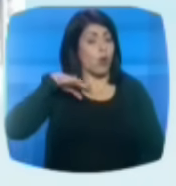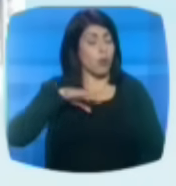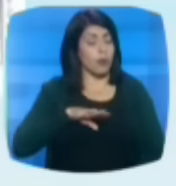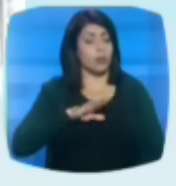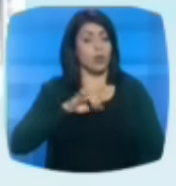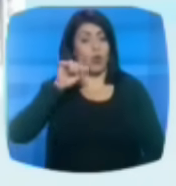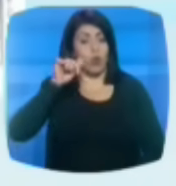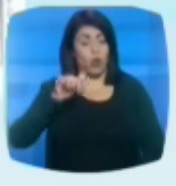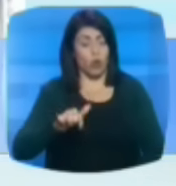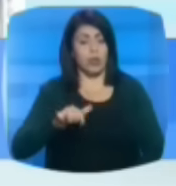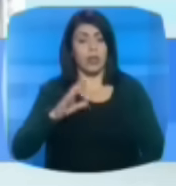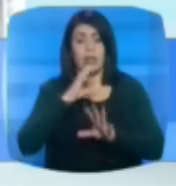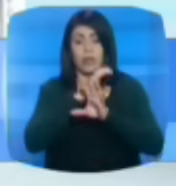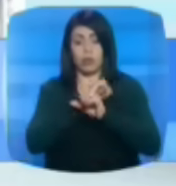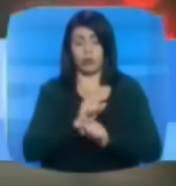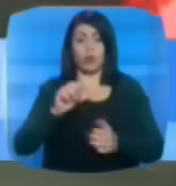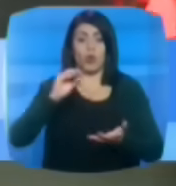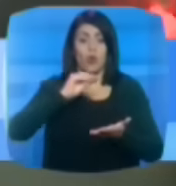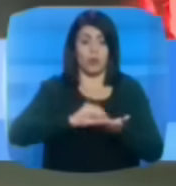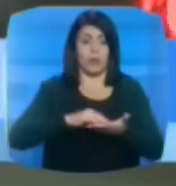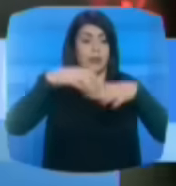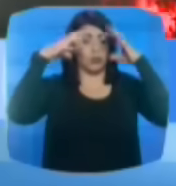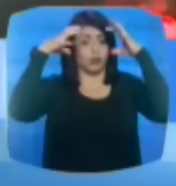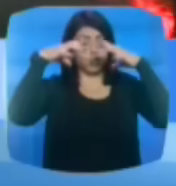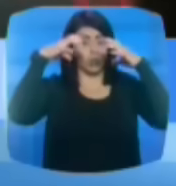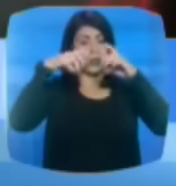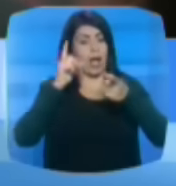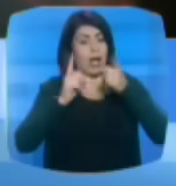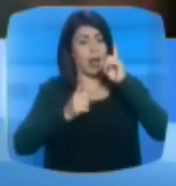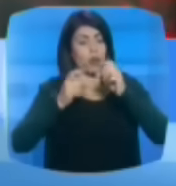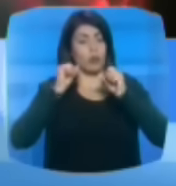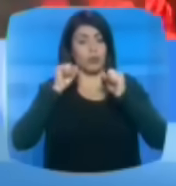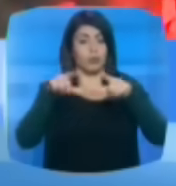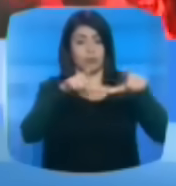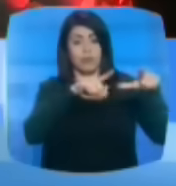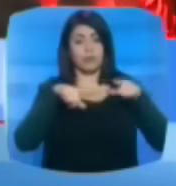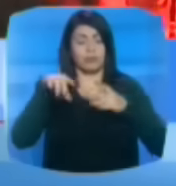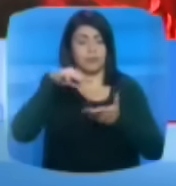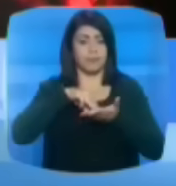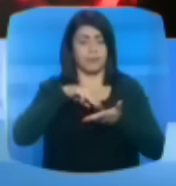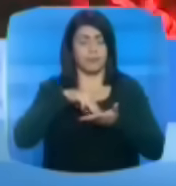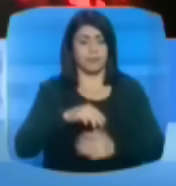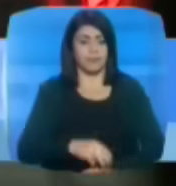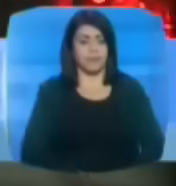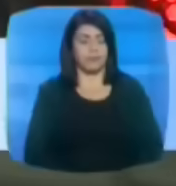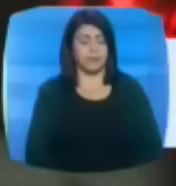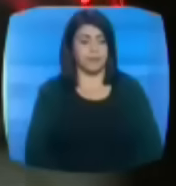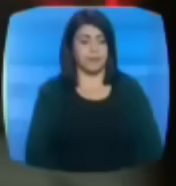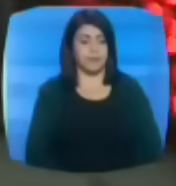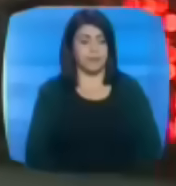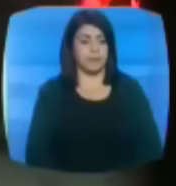que para horas de la noche se registren precipitaciones de intensidad variable en toda la entidad mirandina.